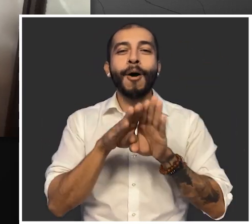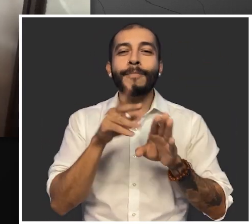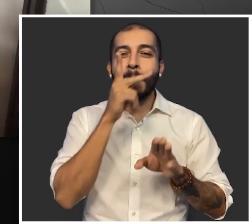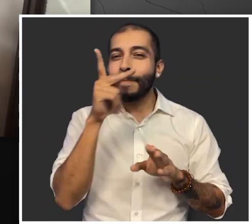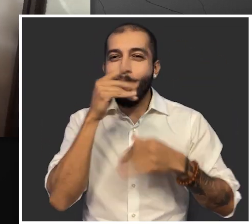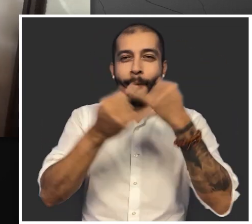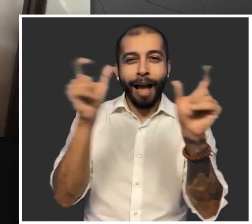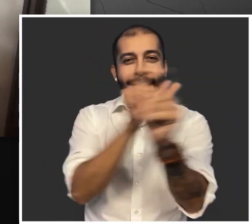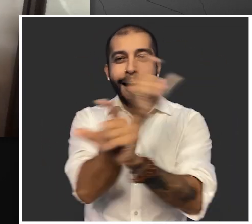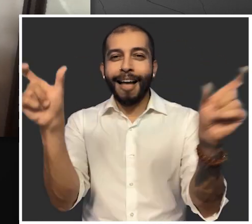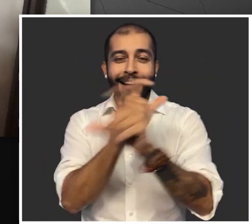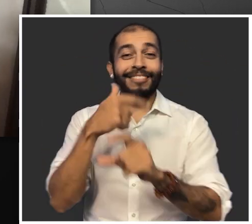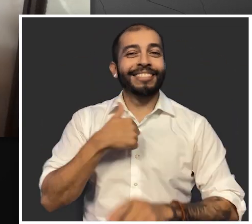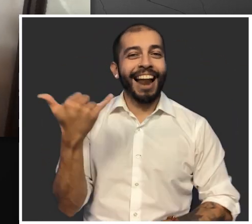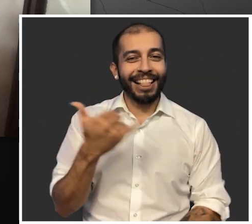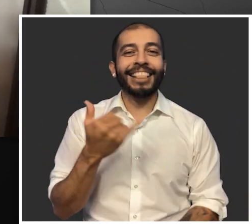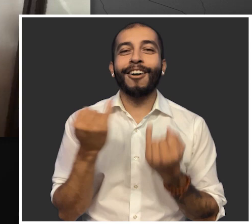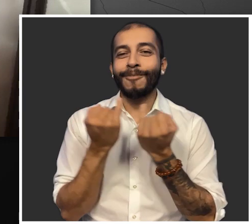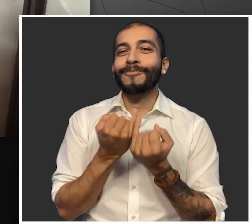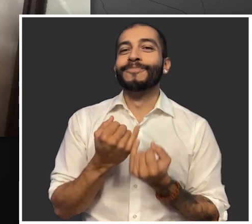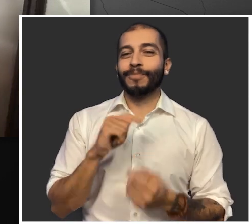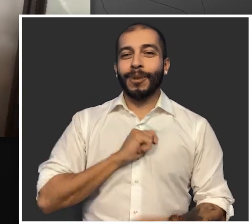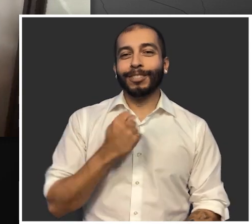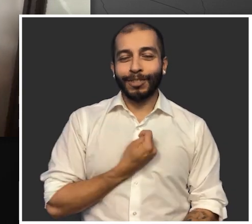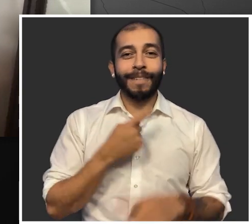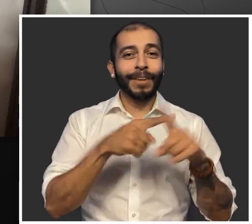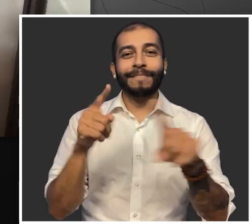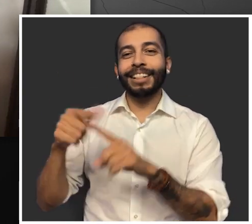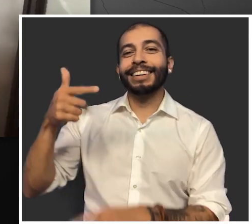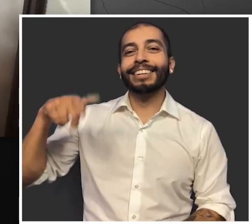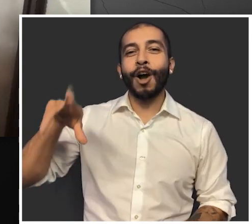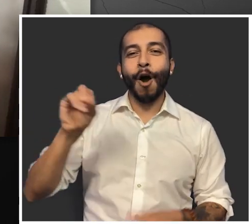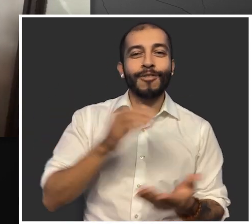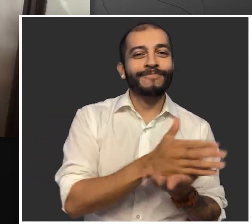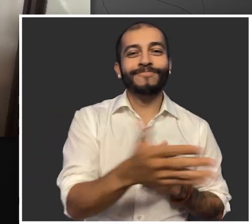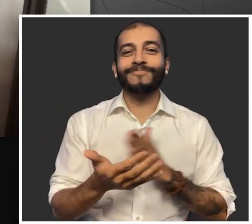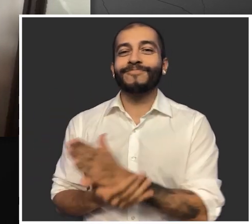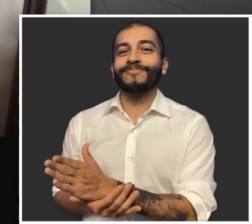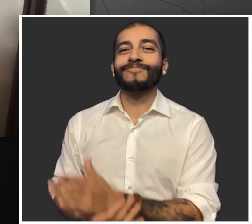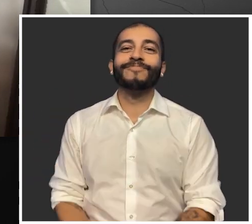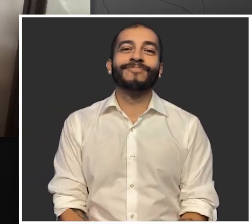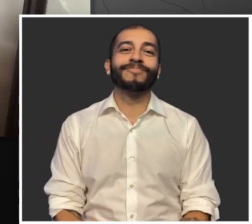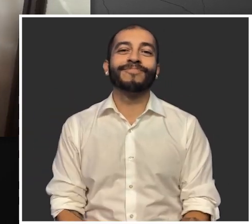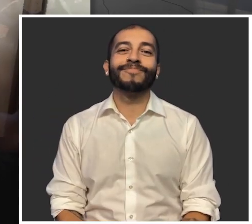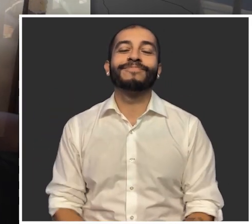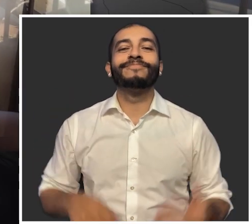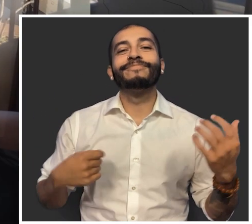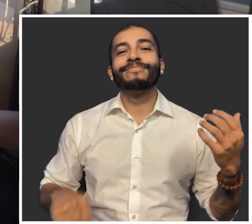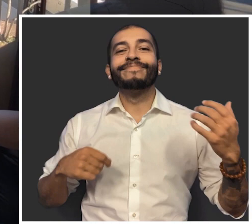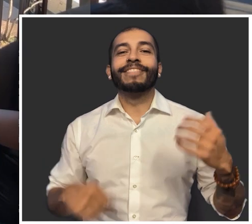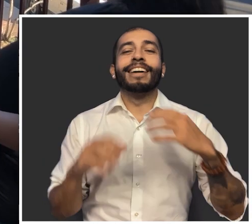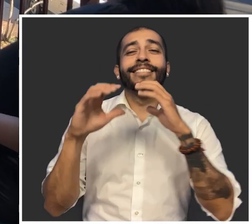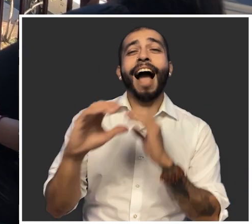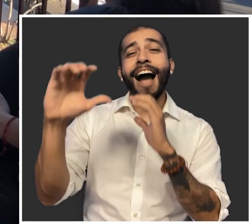de juego de palabras también porque estoy en el mundo trans, solo que transitando el mundo de los géneros.